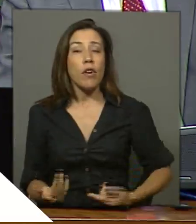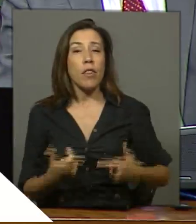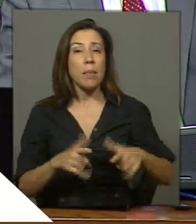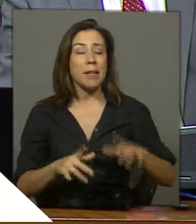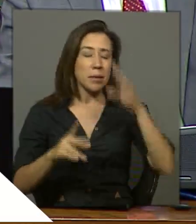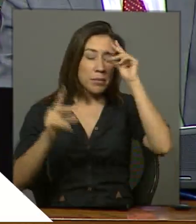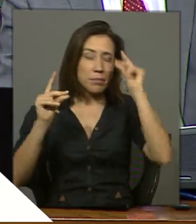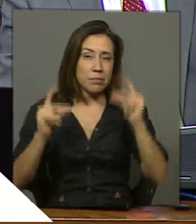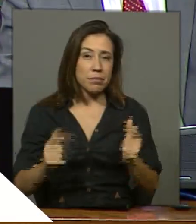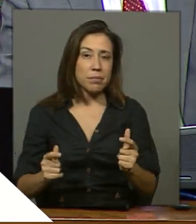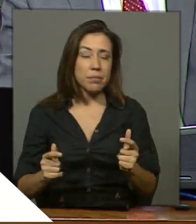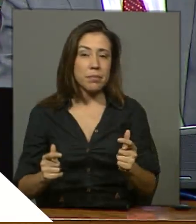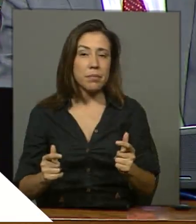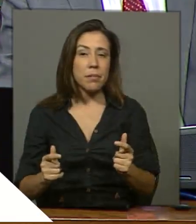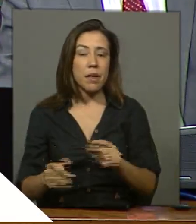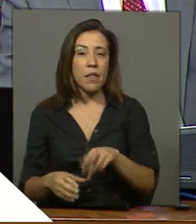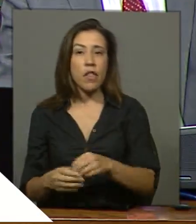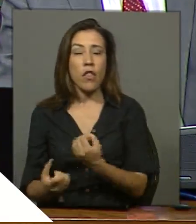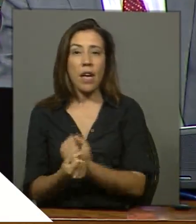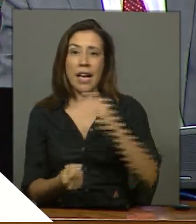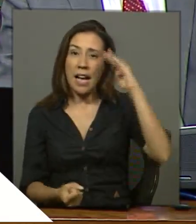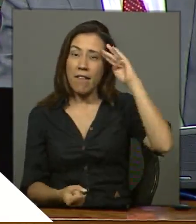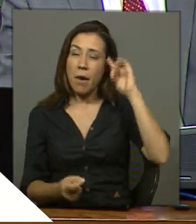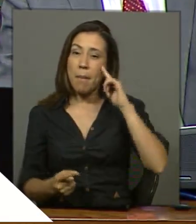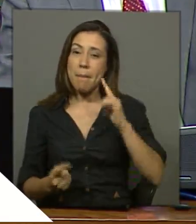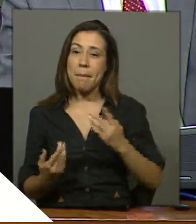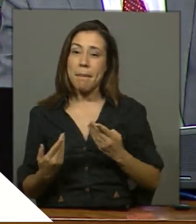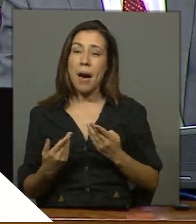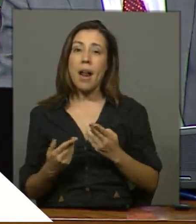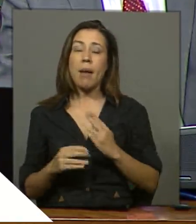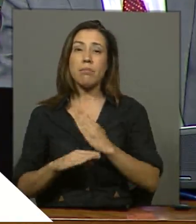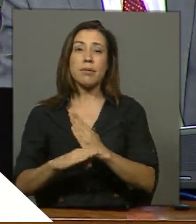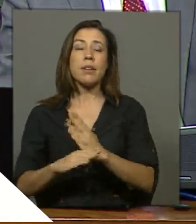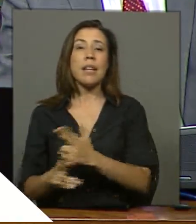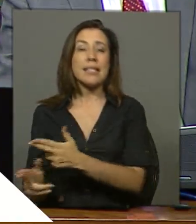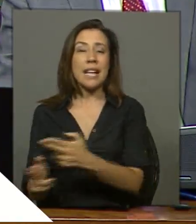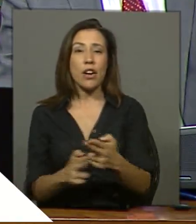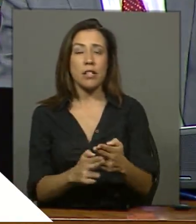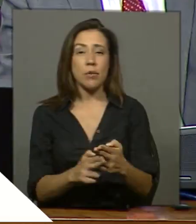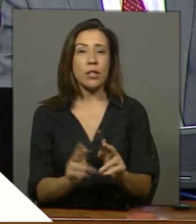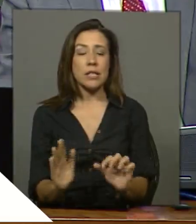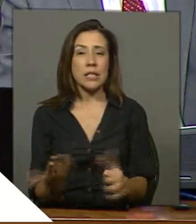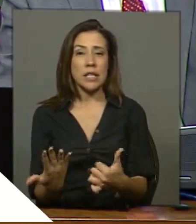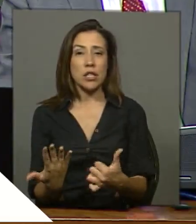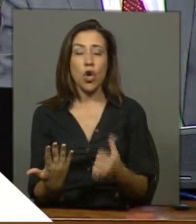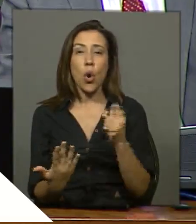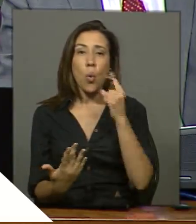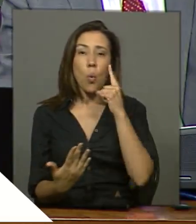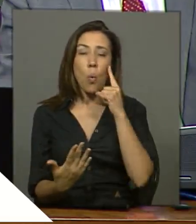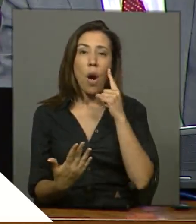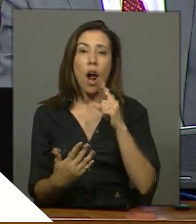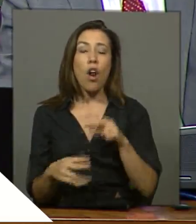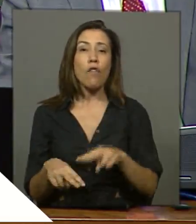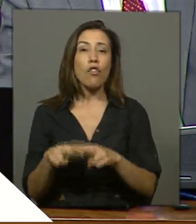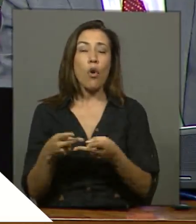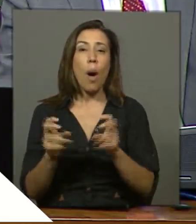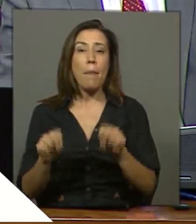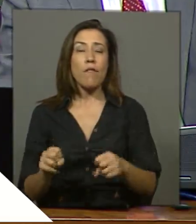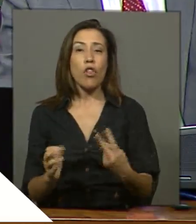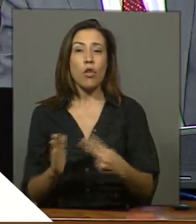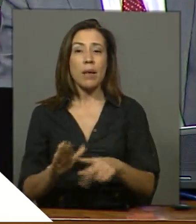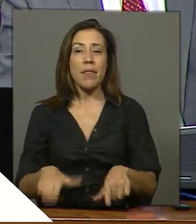especializada una brigada dentro de carabineros de chile para ingar actos de terrorismo sexto Cuáles son los recursos aprobados para el